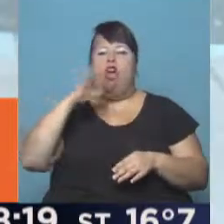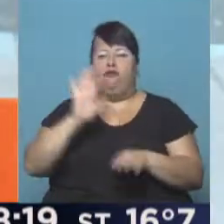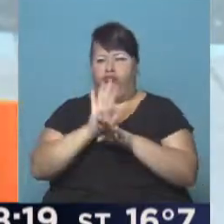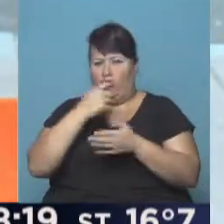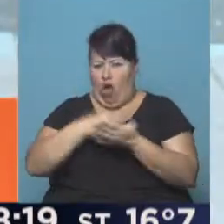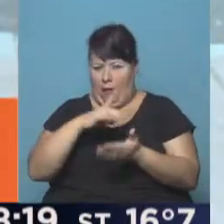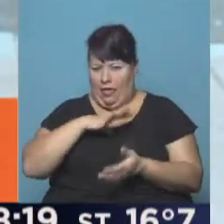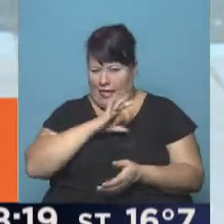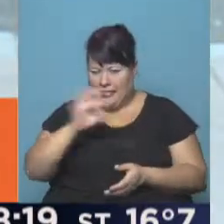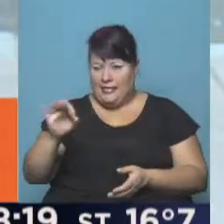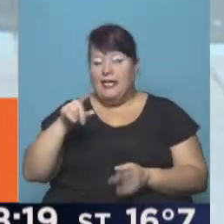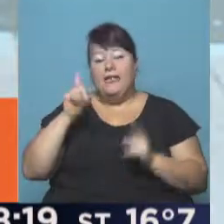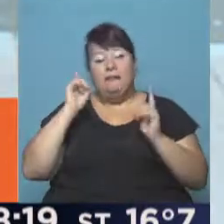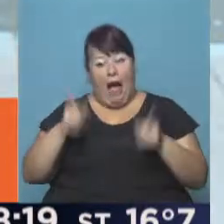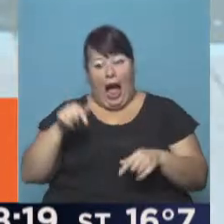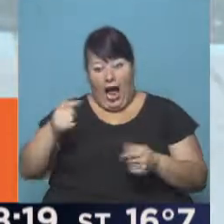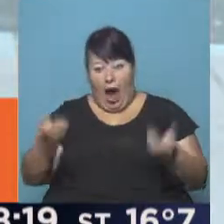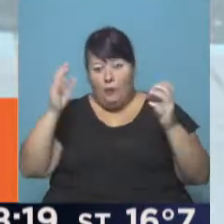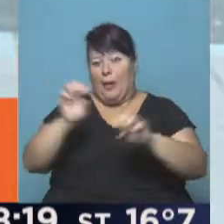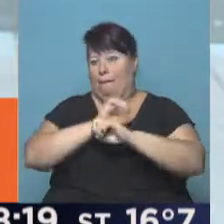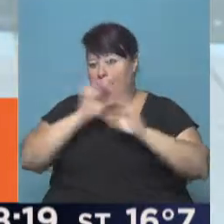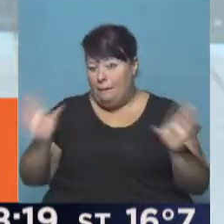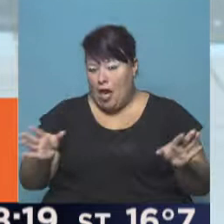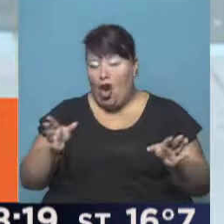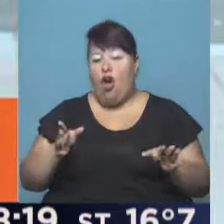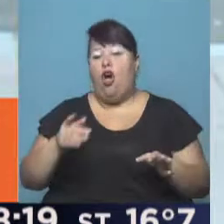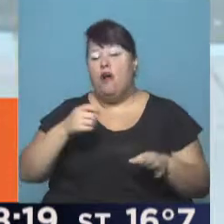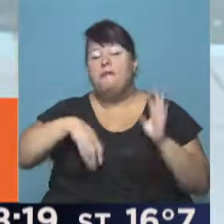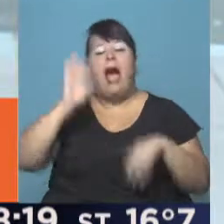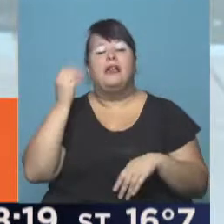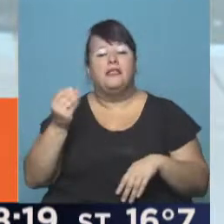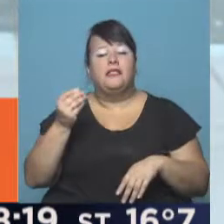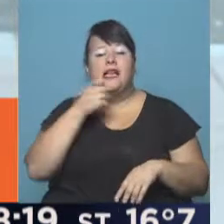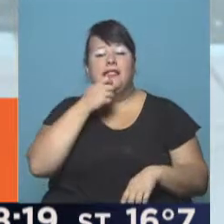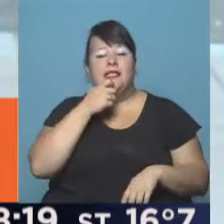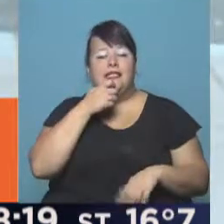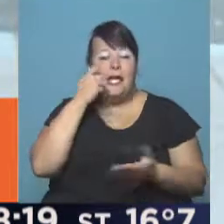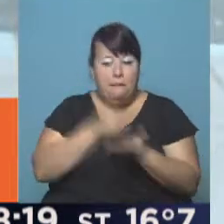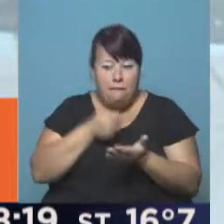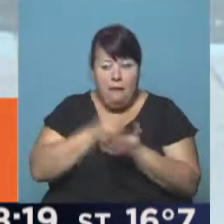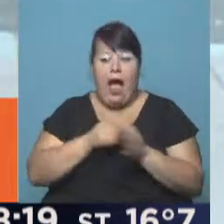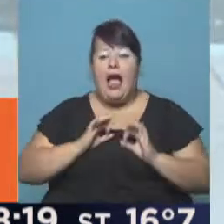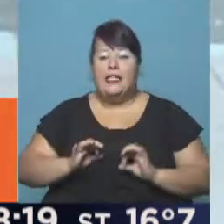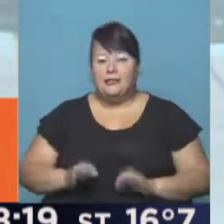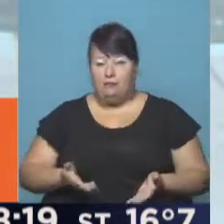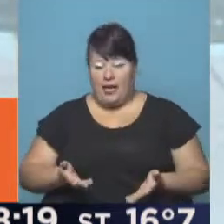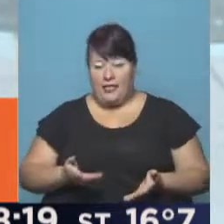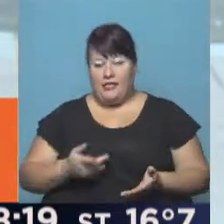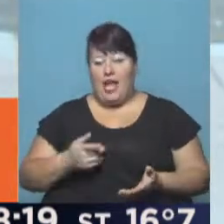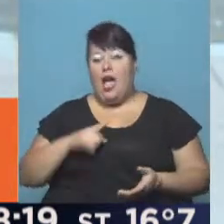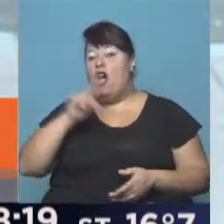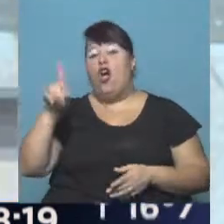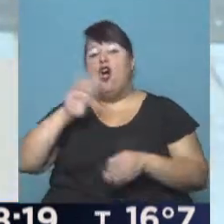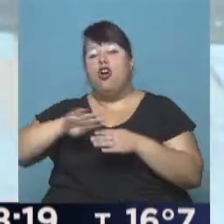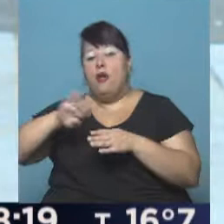y sigue todavía mucho peor sobre o mucho más sobre los que pagan las expensas los monos o nos